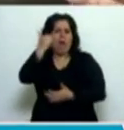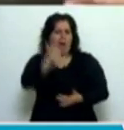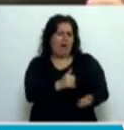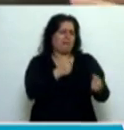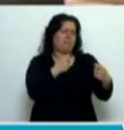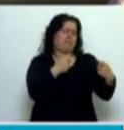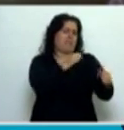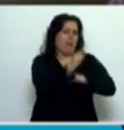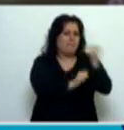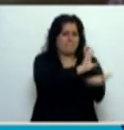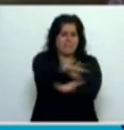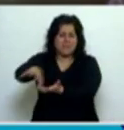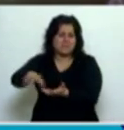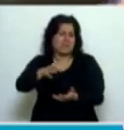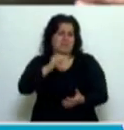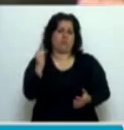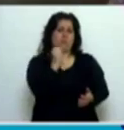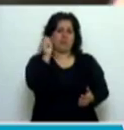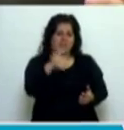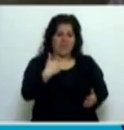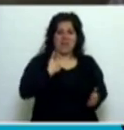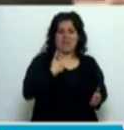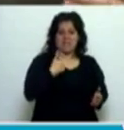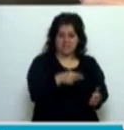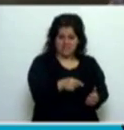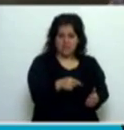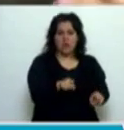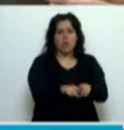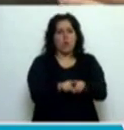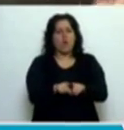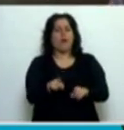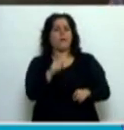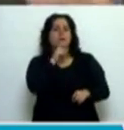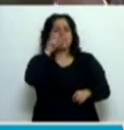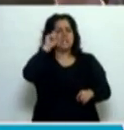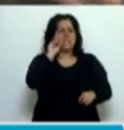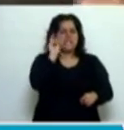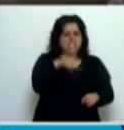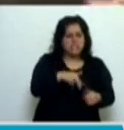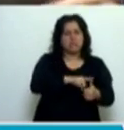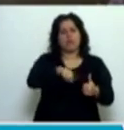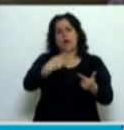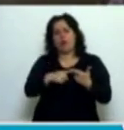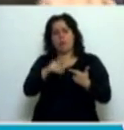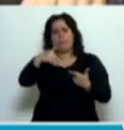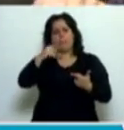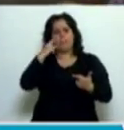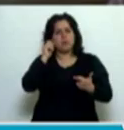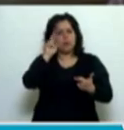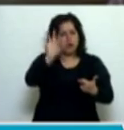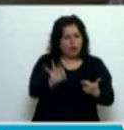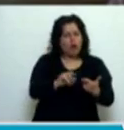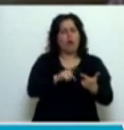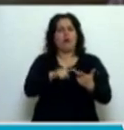empresas industriales argentinas involucradas en ese desafío, como Alvar, como el Grupo Techin, como Mirgor, de las cuales